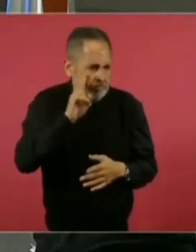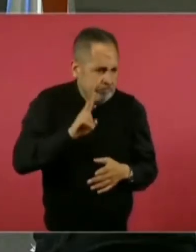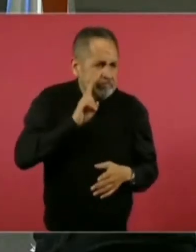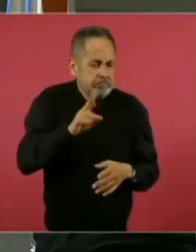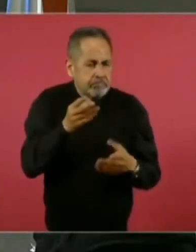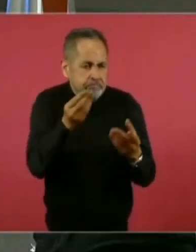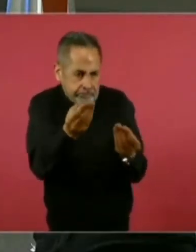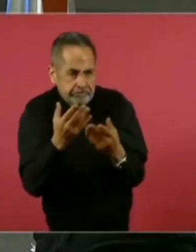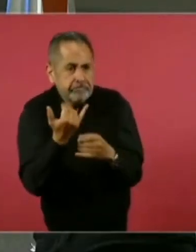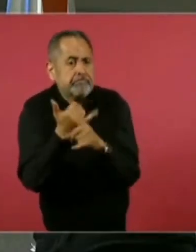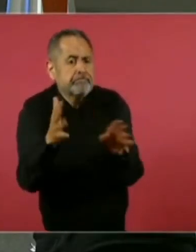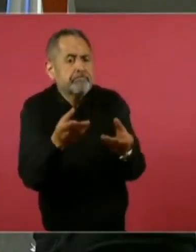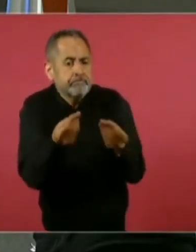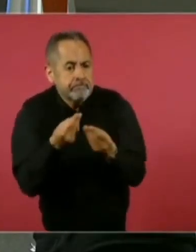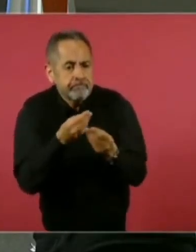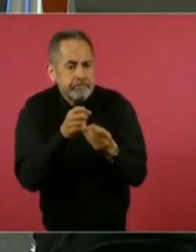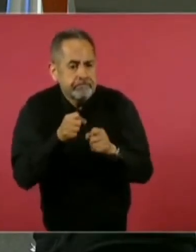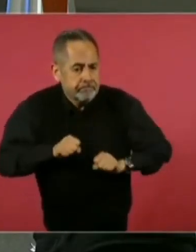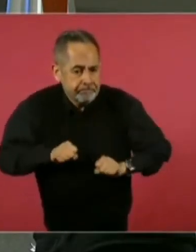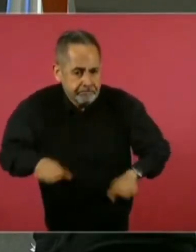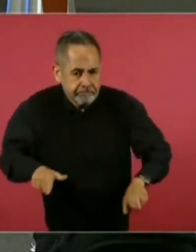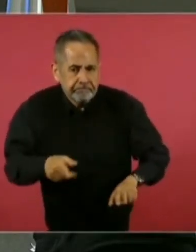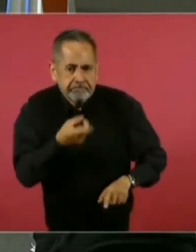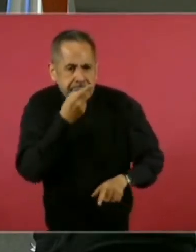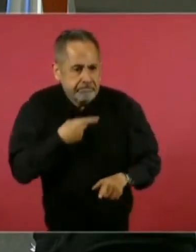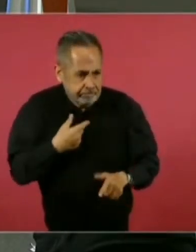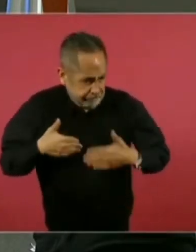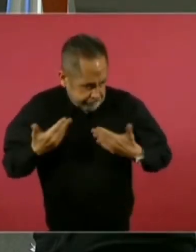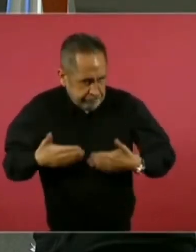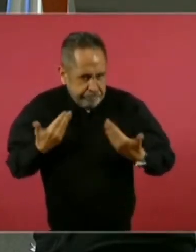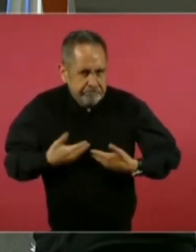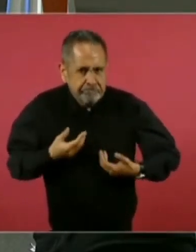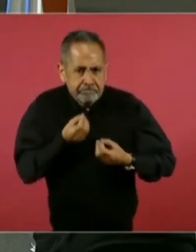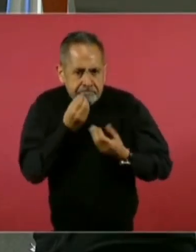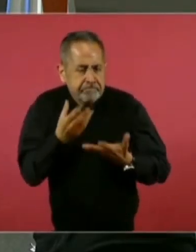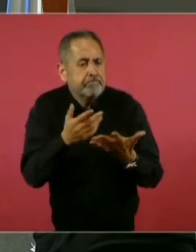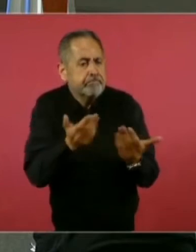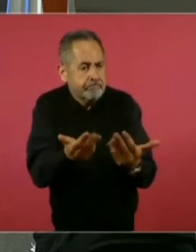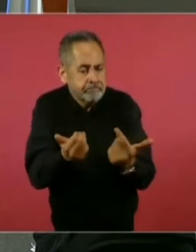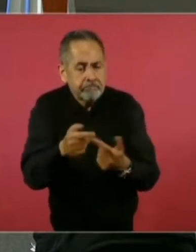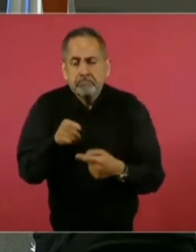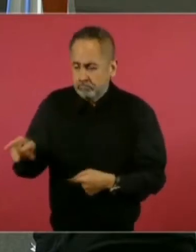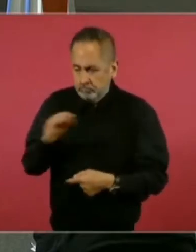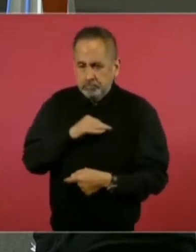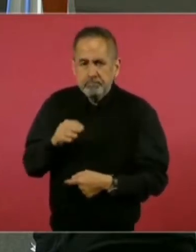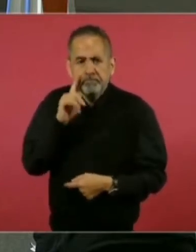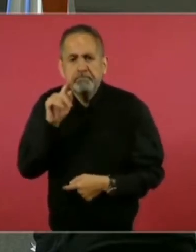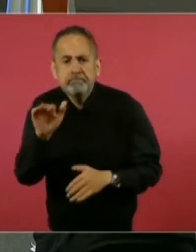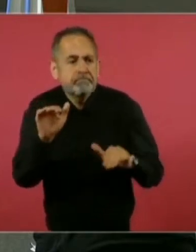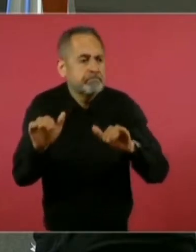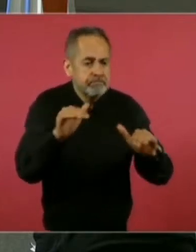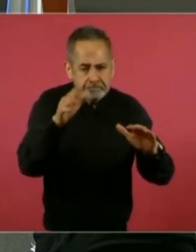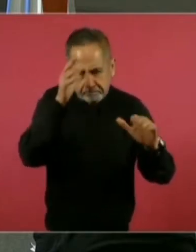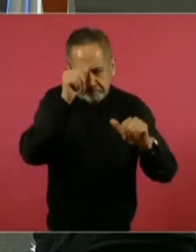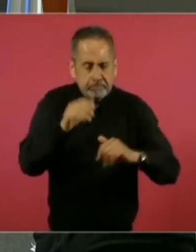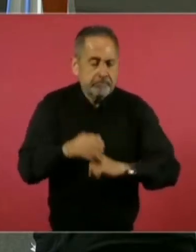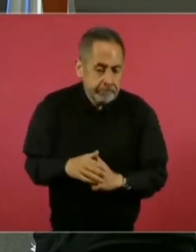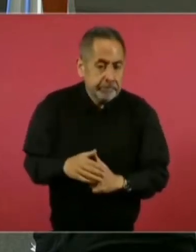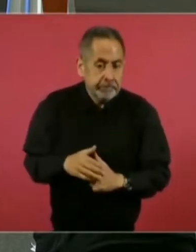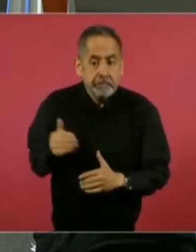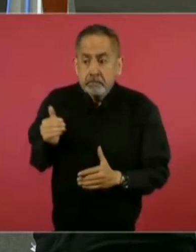pudieran informar sobre el paradero de los muchachos. De esta forma